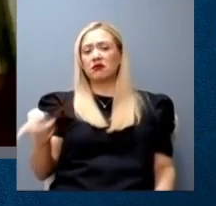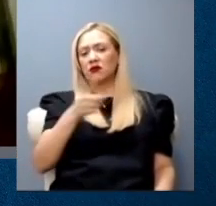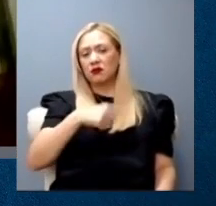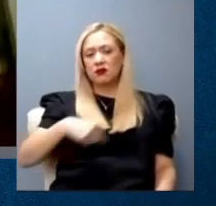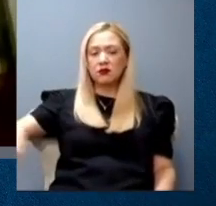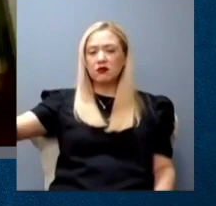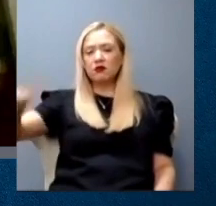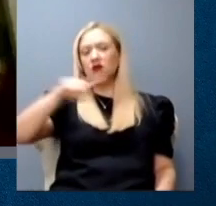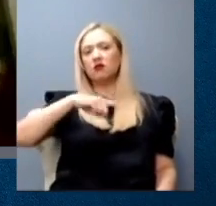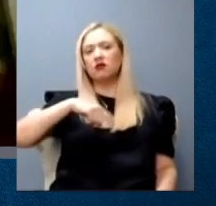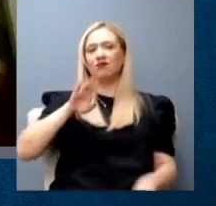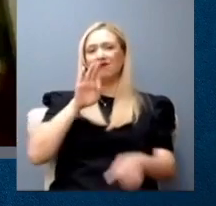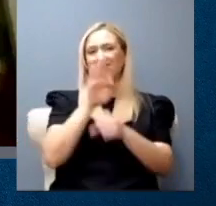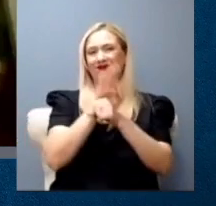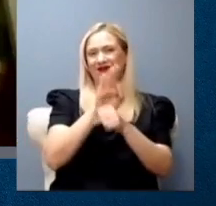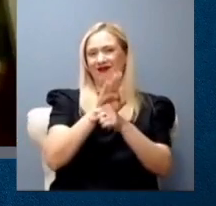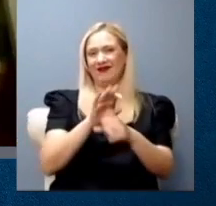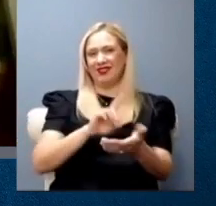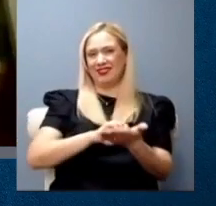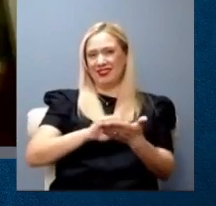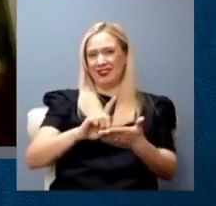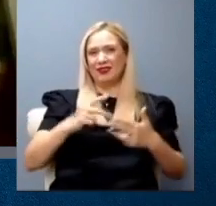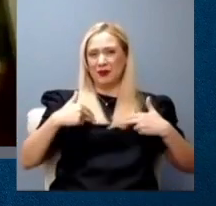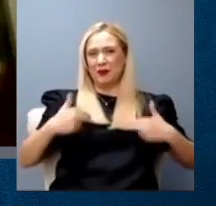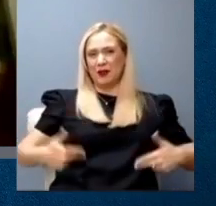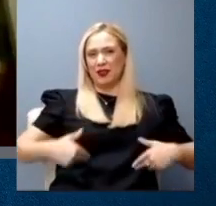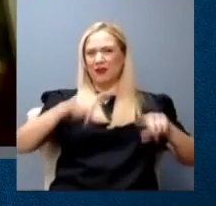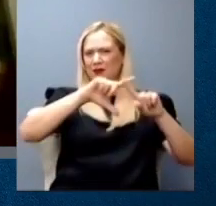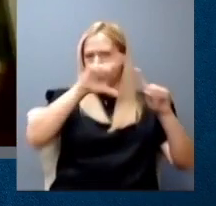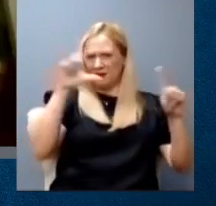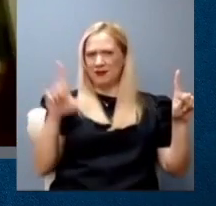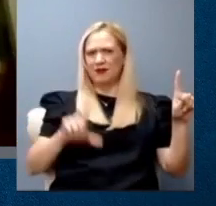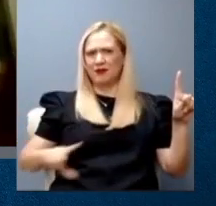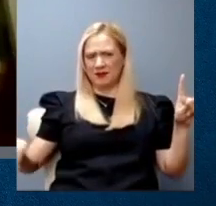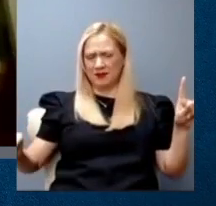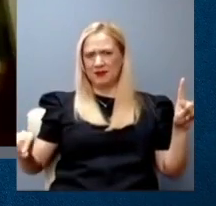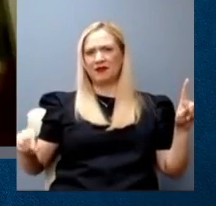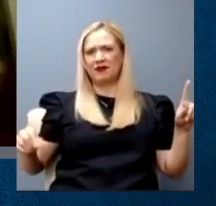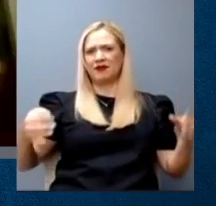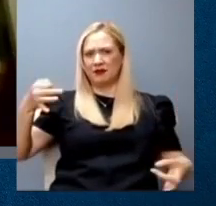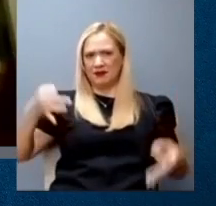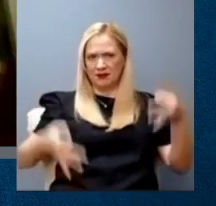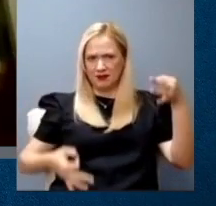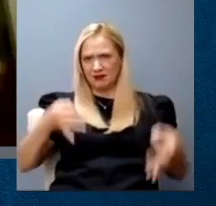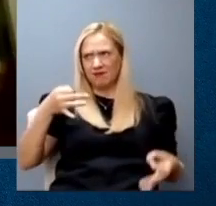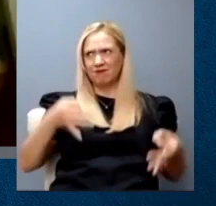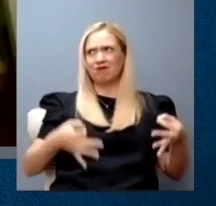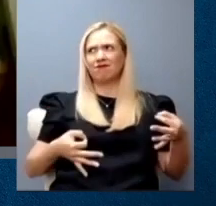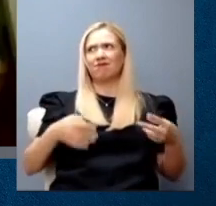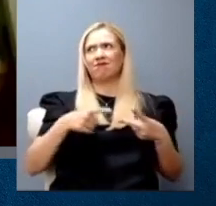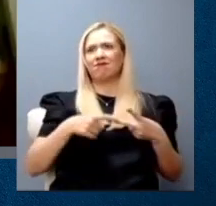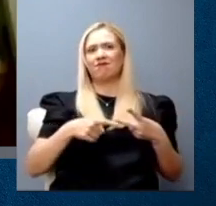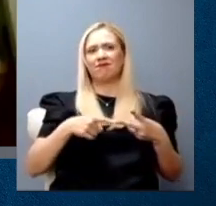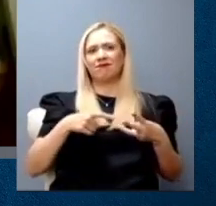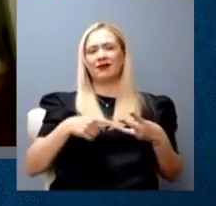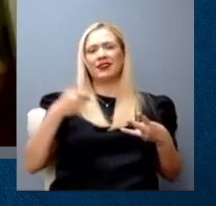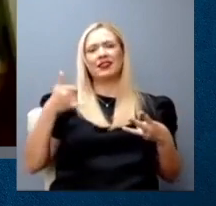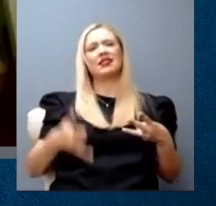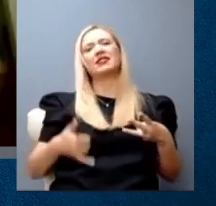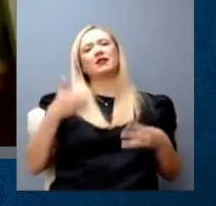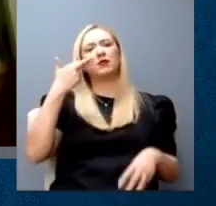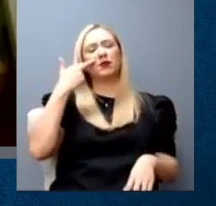instituciones de protección de los derechos humanos a nivel nacional, incluidos los tribunales de justicia, pero también los actores